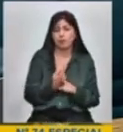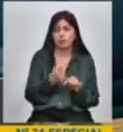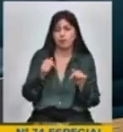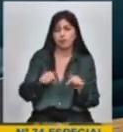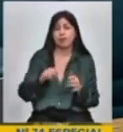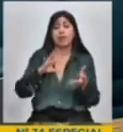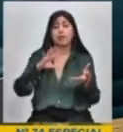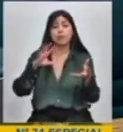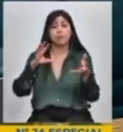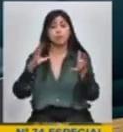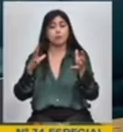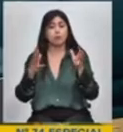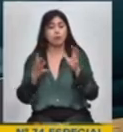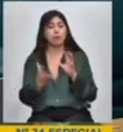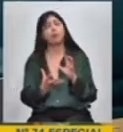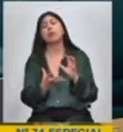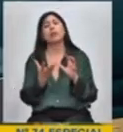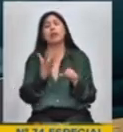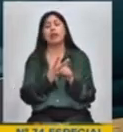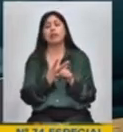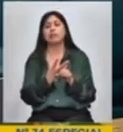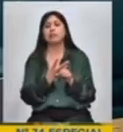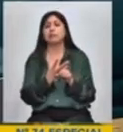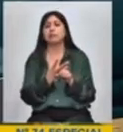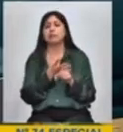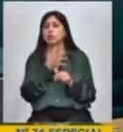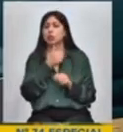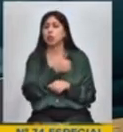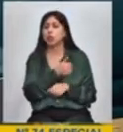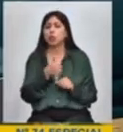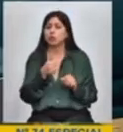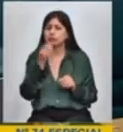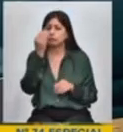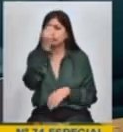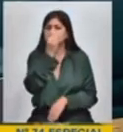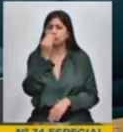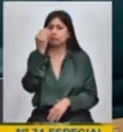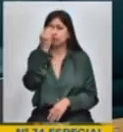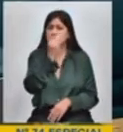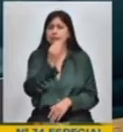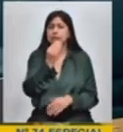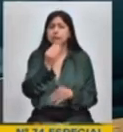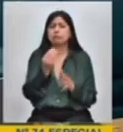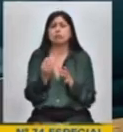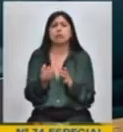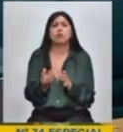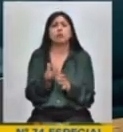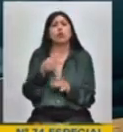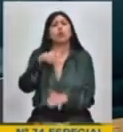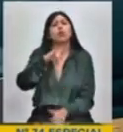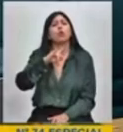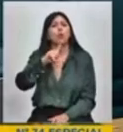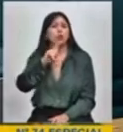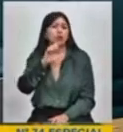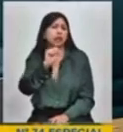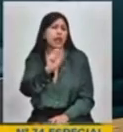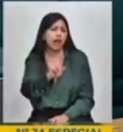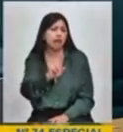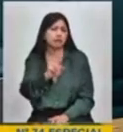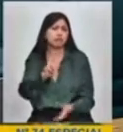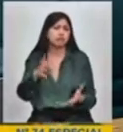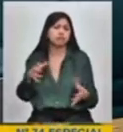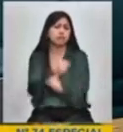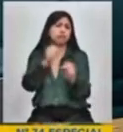el mundo se encienden las alertas y las alarmas por un posible ataque nuclear en Europa. Y uno dice,